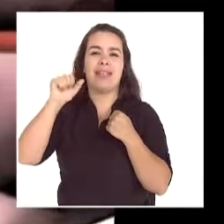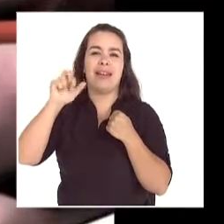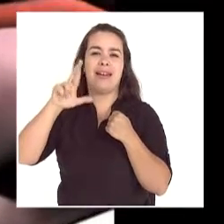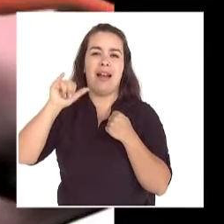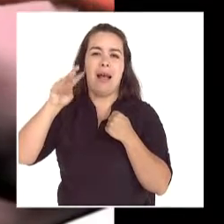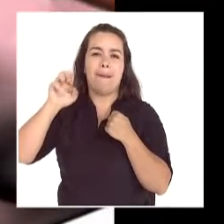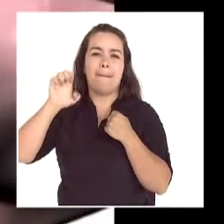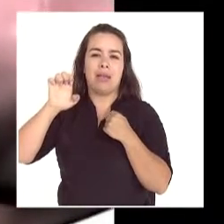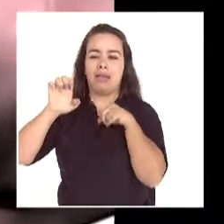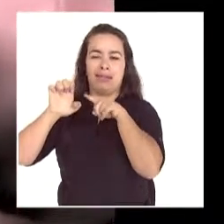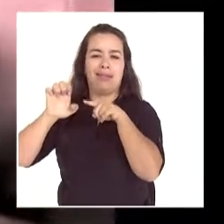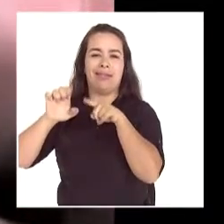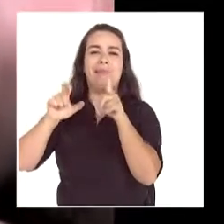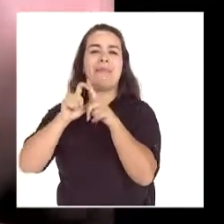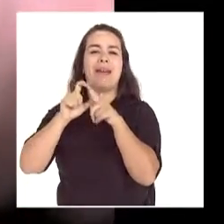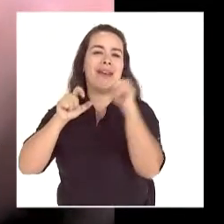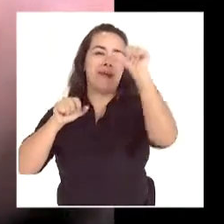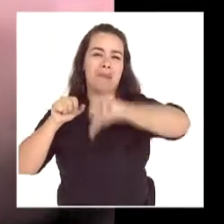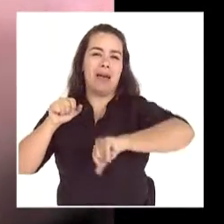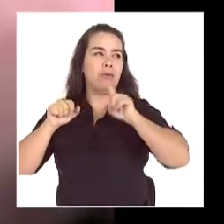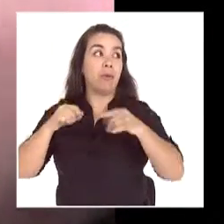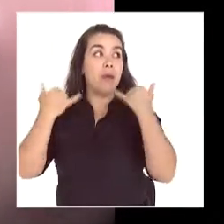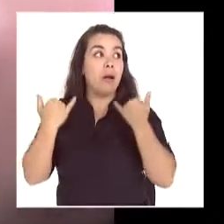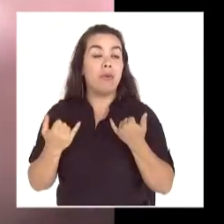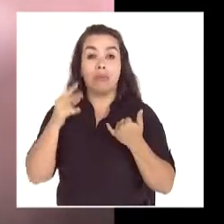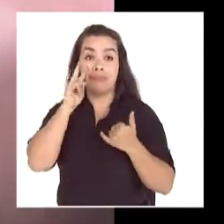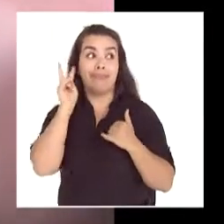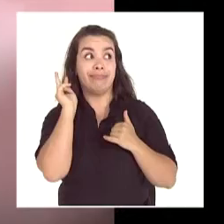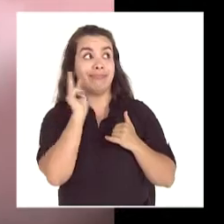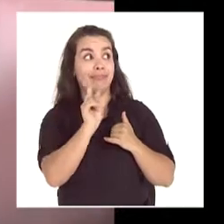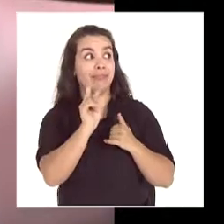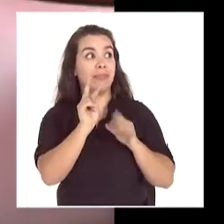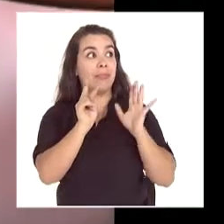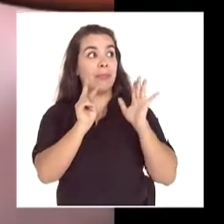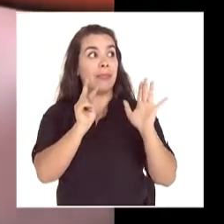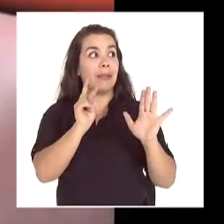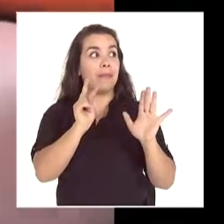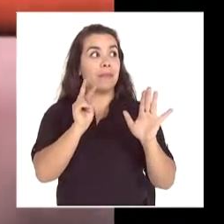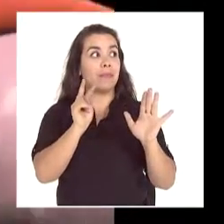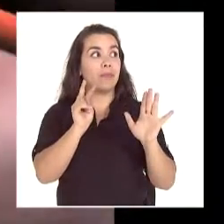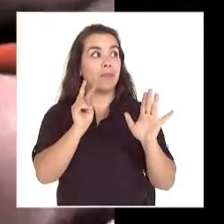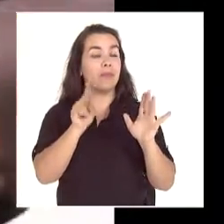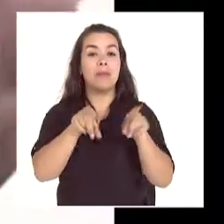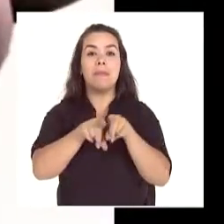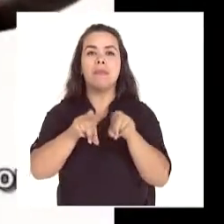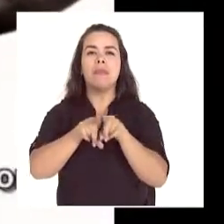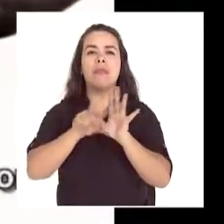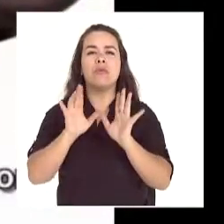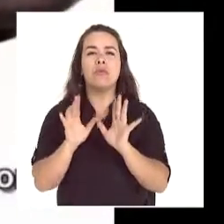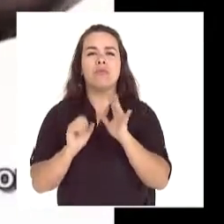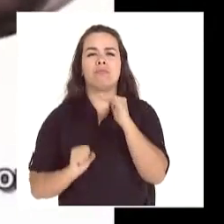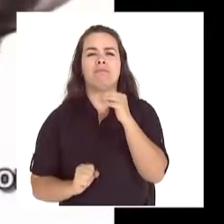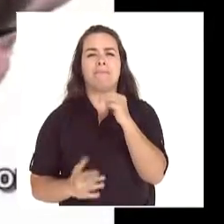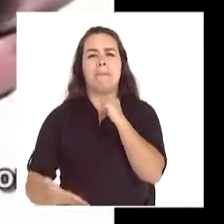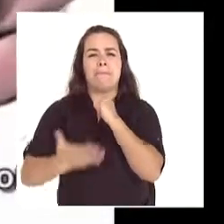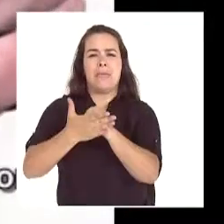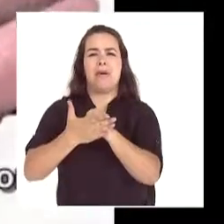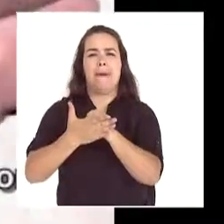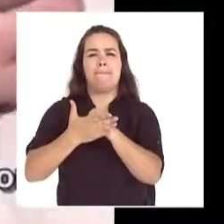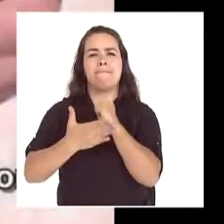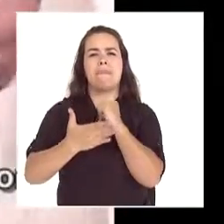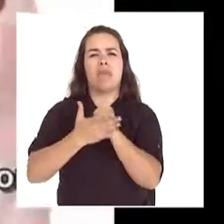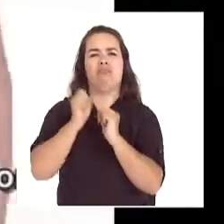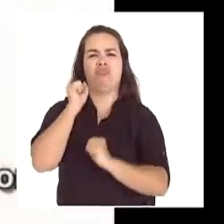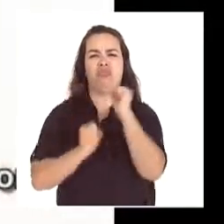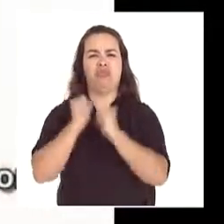cerebral. Lo que estamos viendo en este momento es cómo, por el mismo mecanismo por el cual se produce la obstrucción de la arteria coronaria,